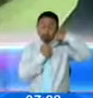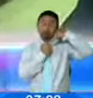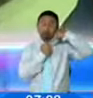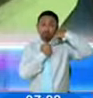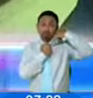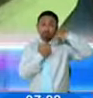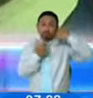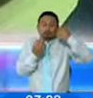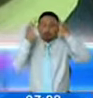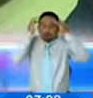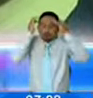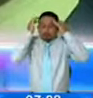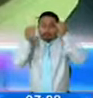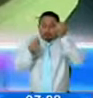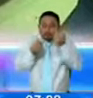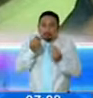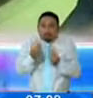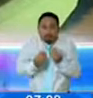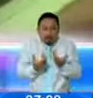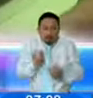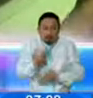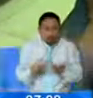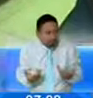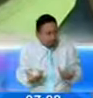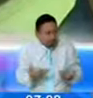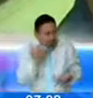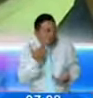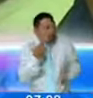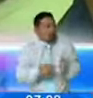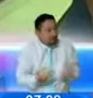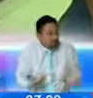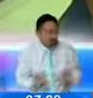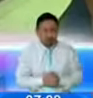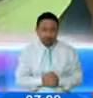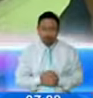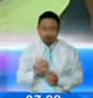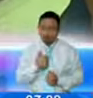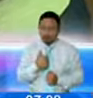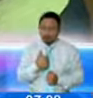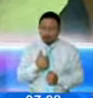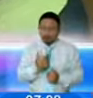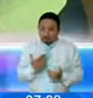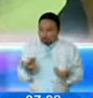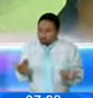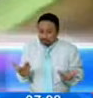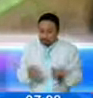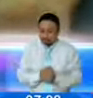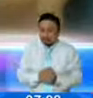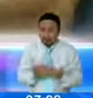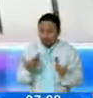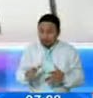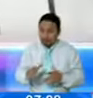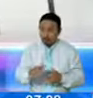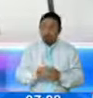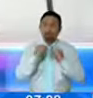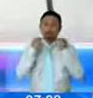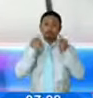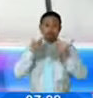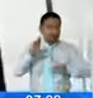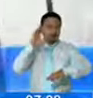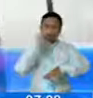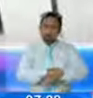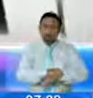qué hacer. Mi hija me decía, ¿qué te pasa? ¿Qué te pasa? Y le digo, no, le digo, lo cogieron, le digo a